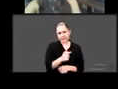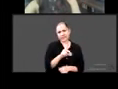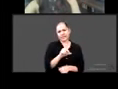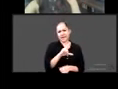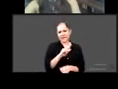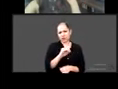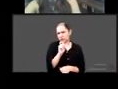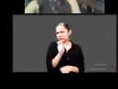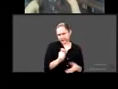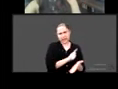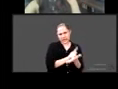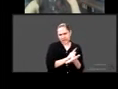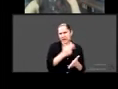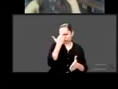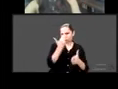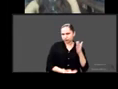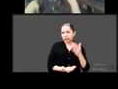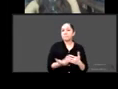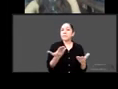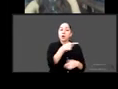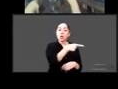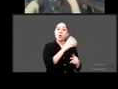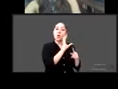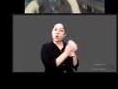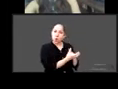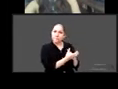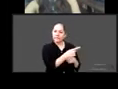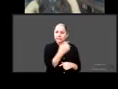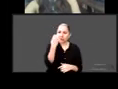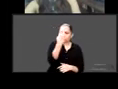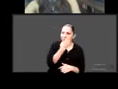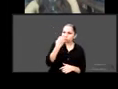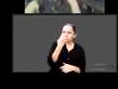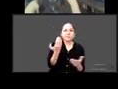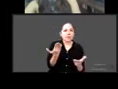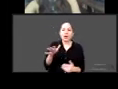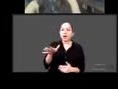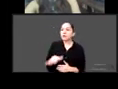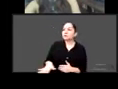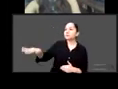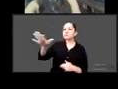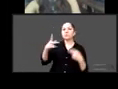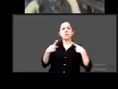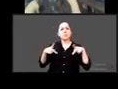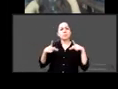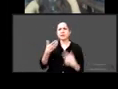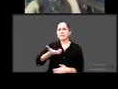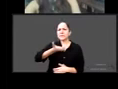ha encontrado el comité es que la población, al tener tan naturalizada esta práctica de crianza y de